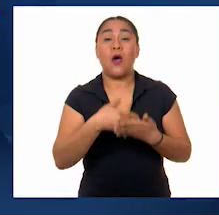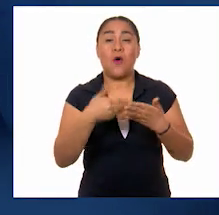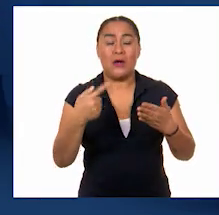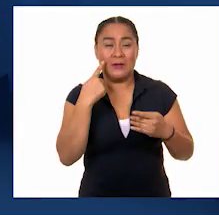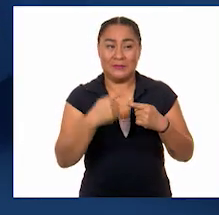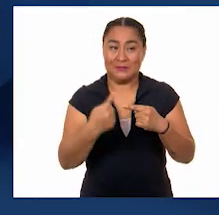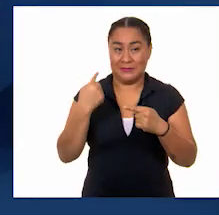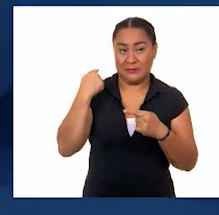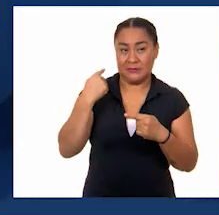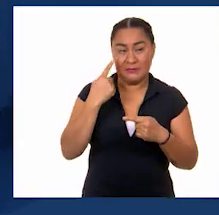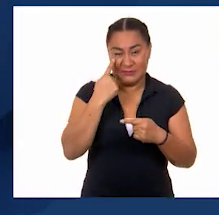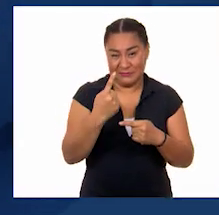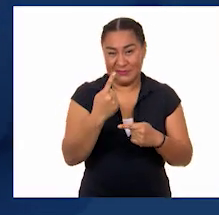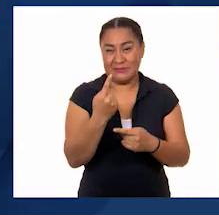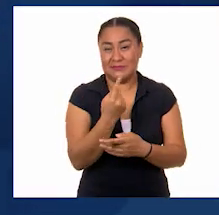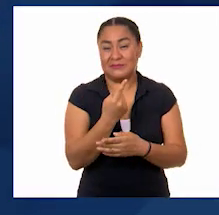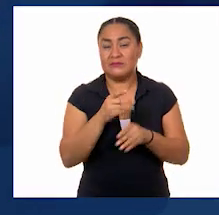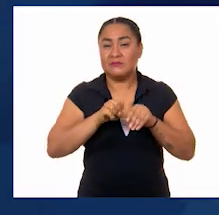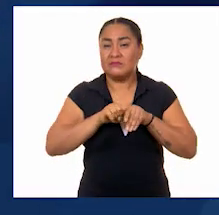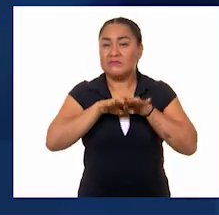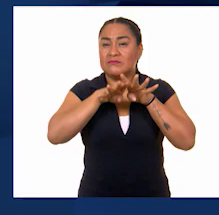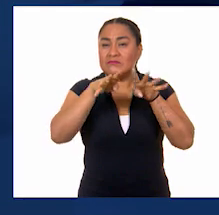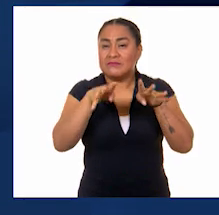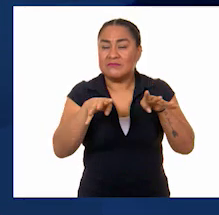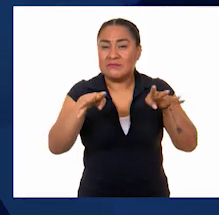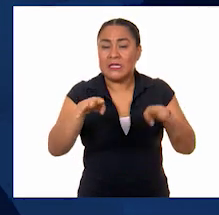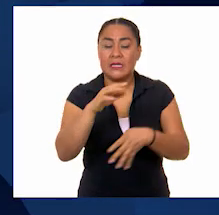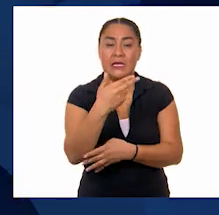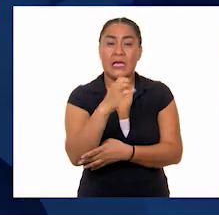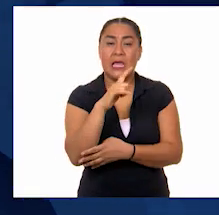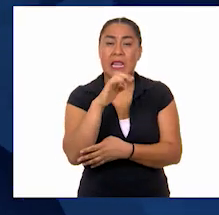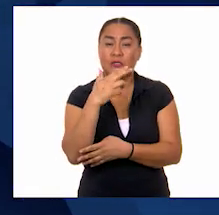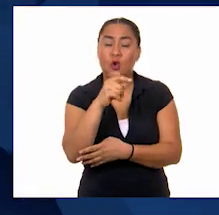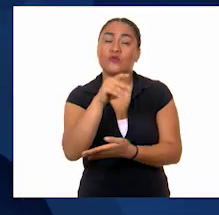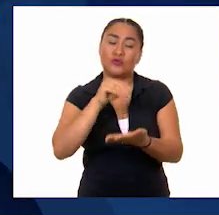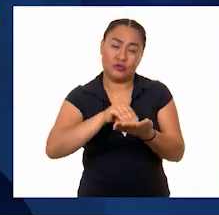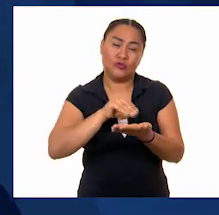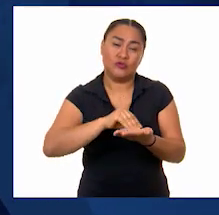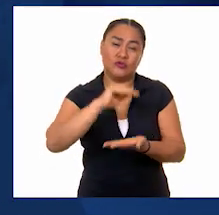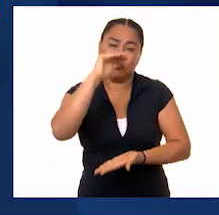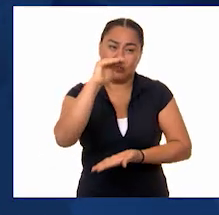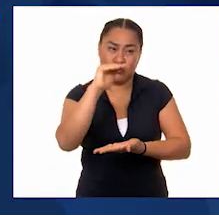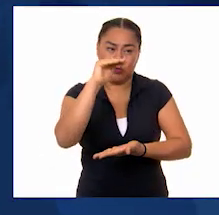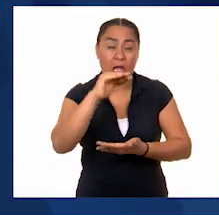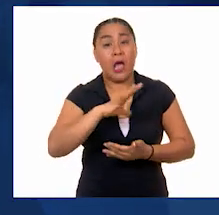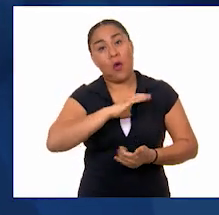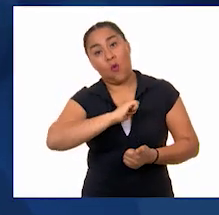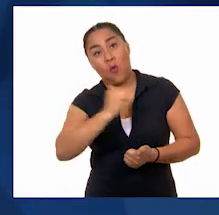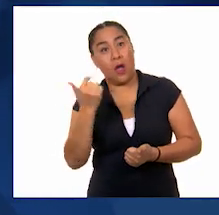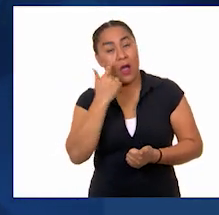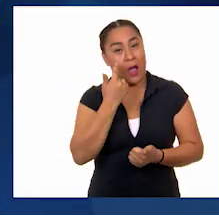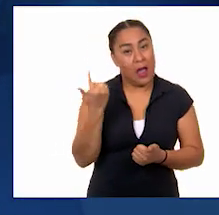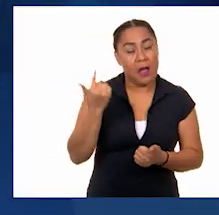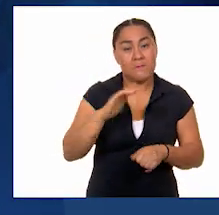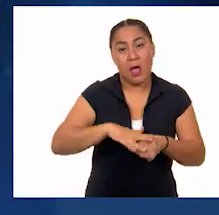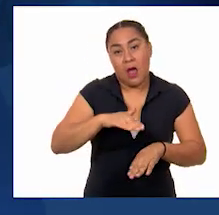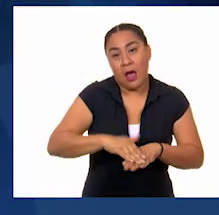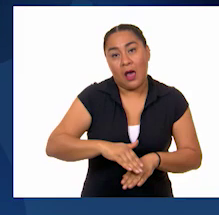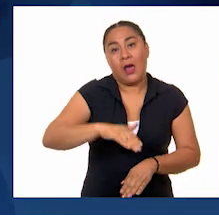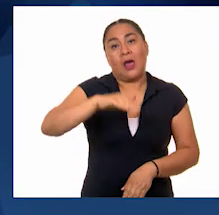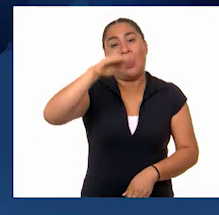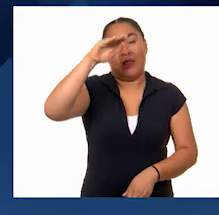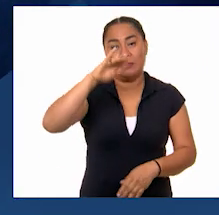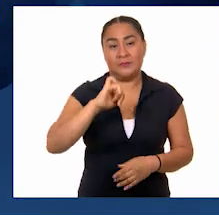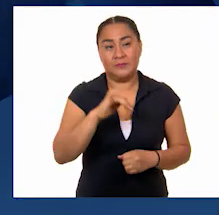el helecho, cómo es que va creciendo a poco. Este es un helecho todavía chiquito, no como los que ya hemos visto anteriormente, que ya están bien